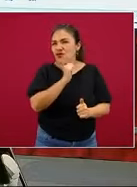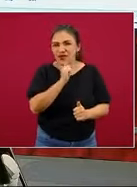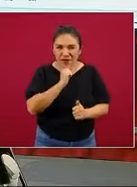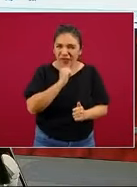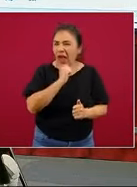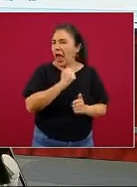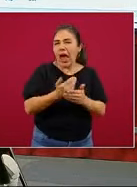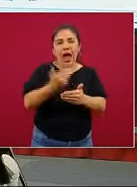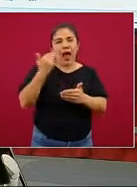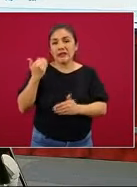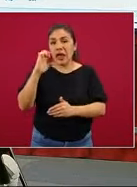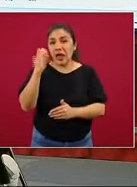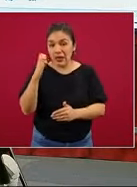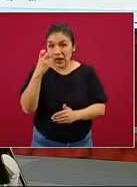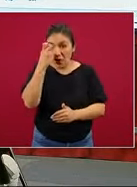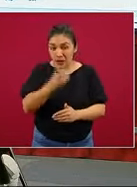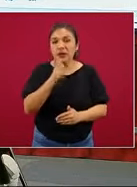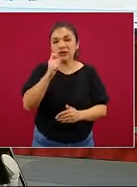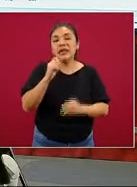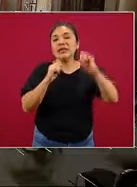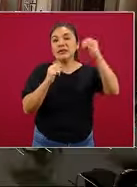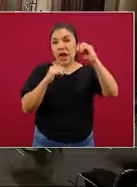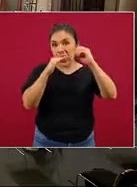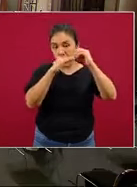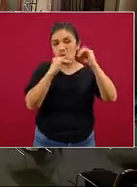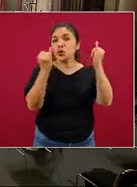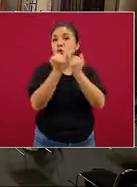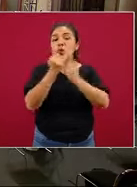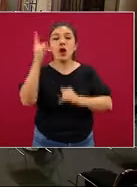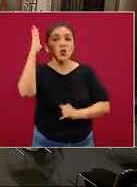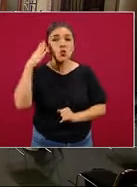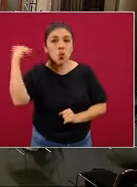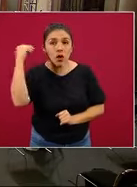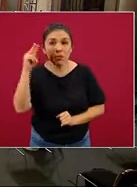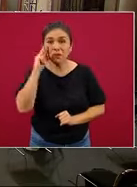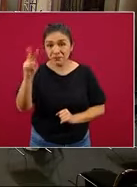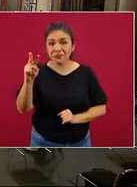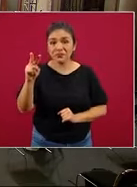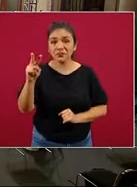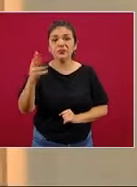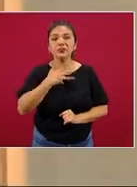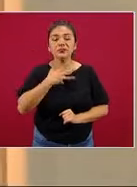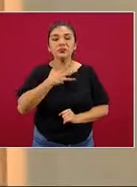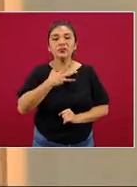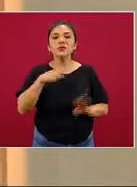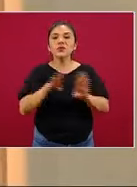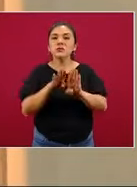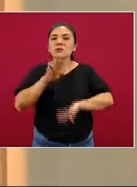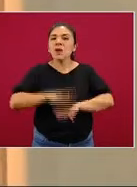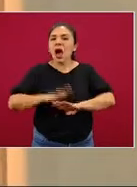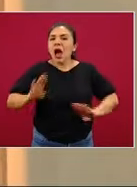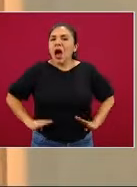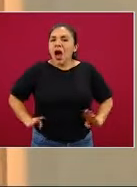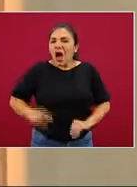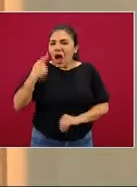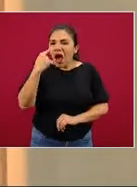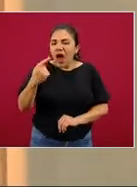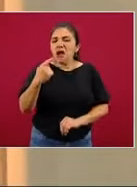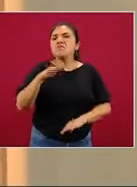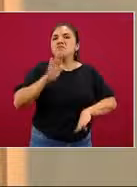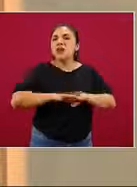distancia, y esa es la base cero. Igual en el estado de Colima, observen cómo se ve una tendencia a incrementar